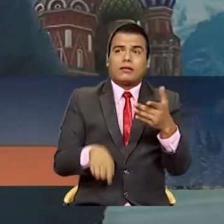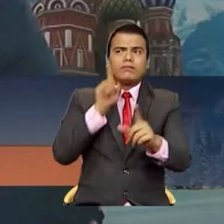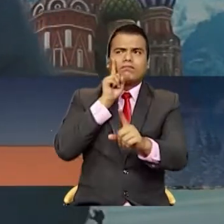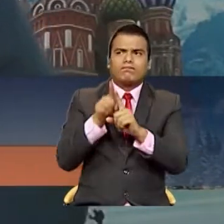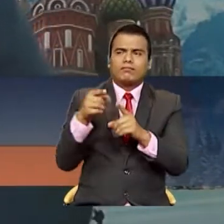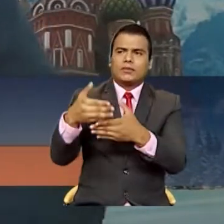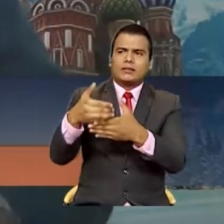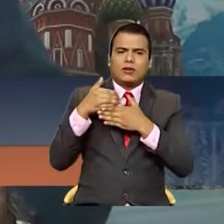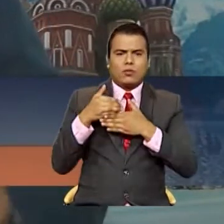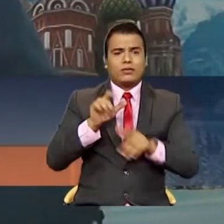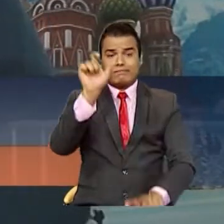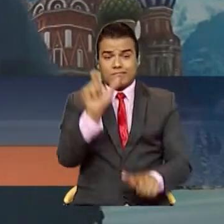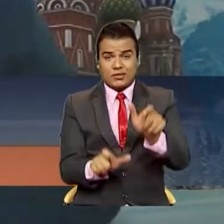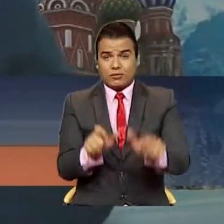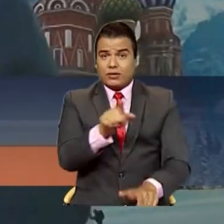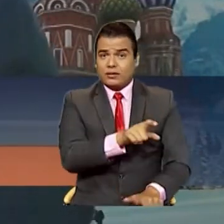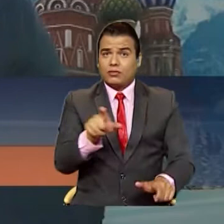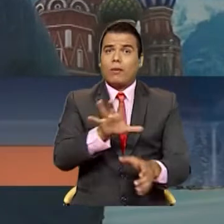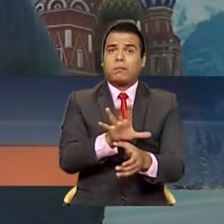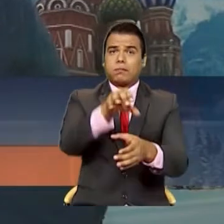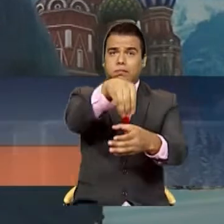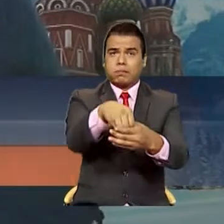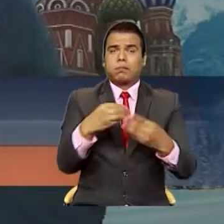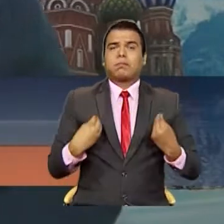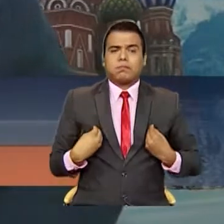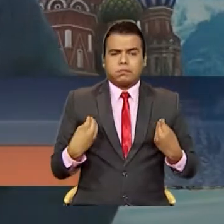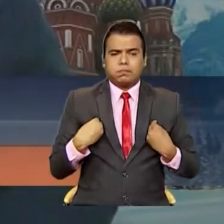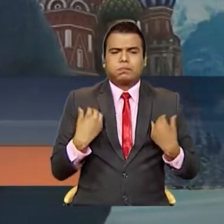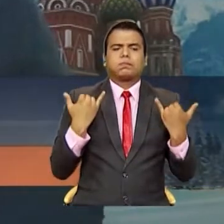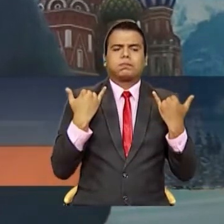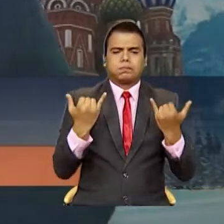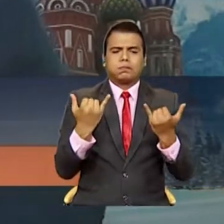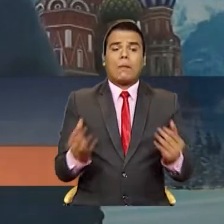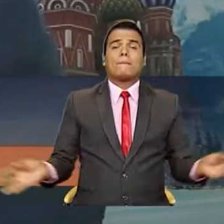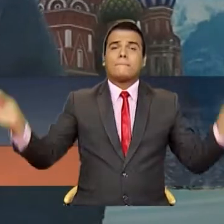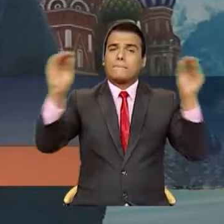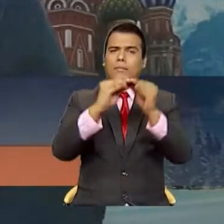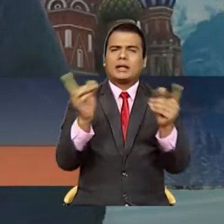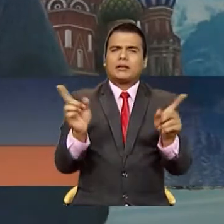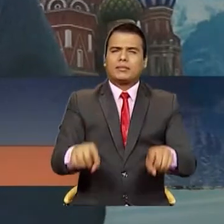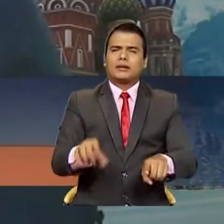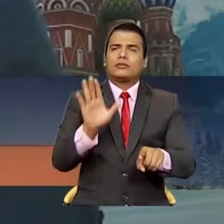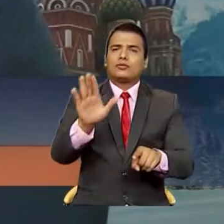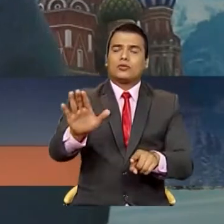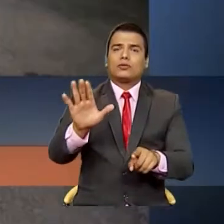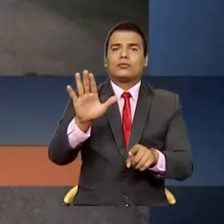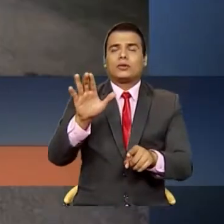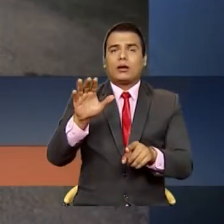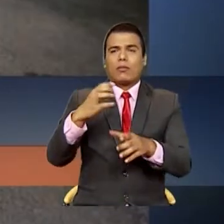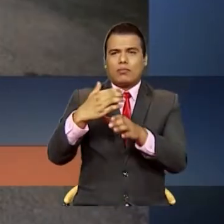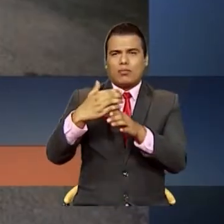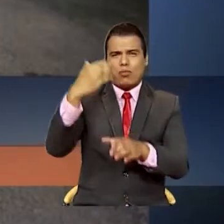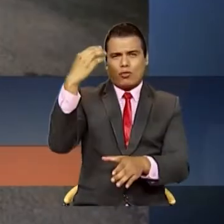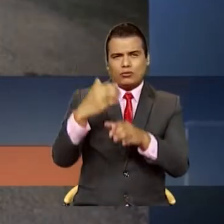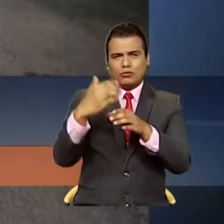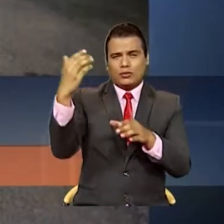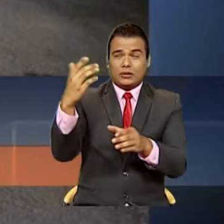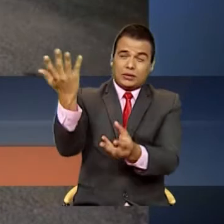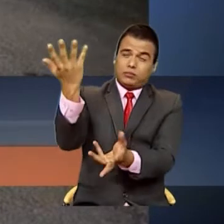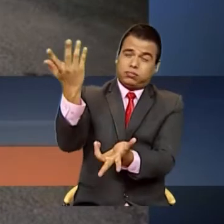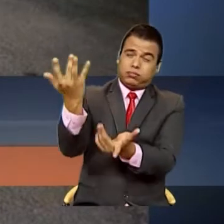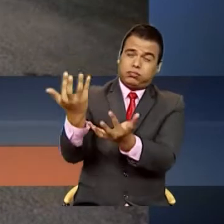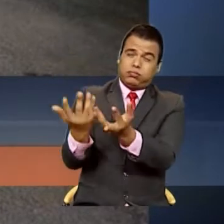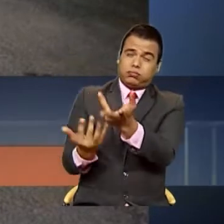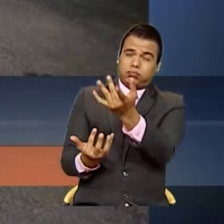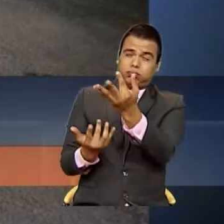seguridad de la comunidad del norte del departamento. De otro lado, la quema de una buseta perteneciente